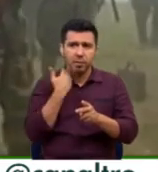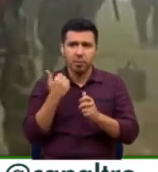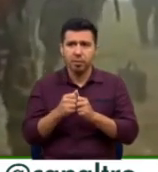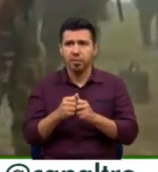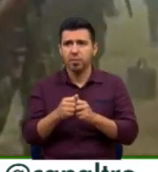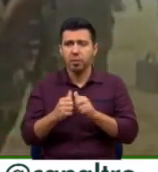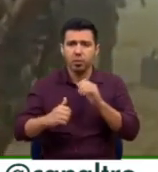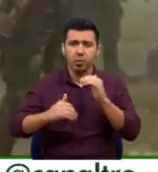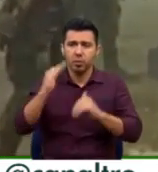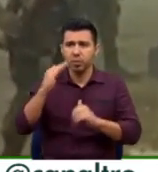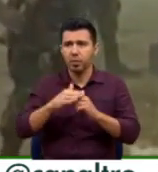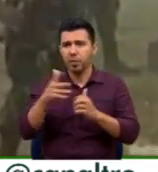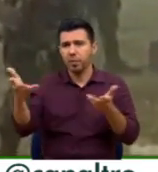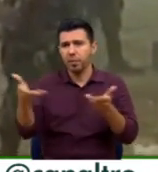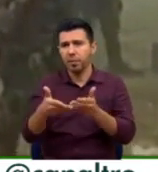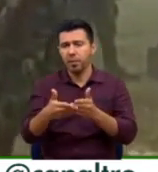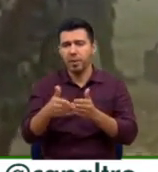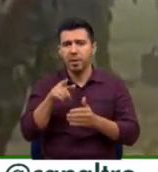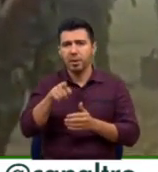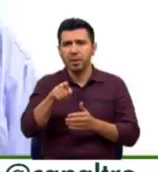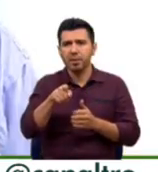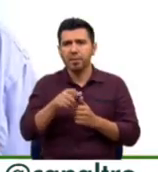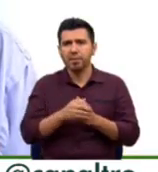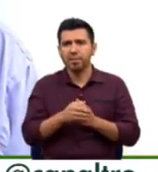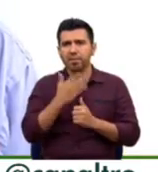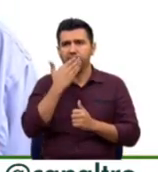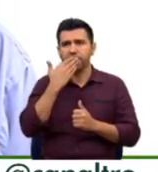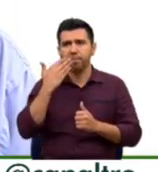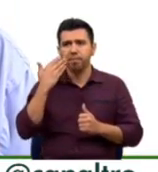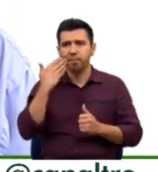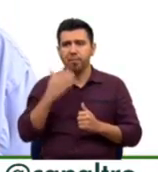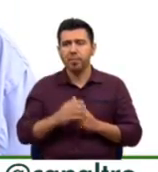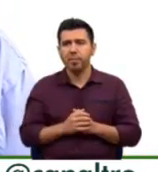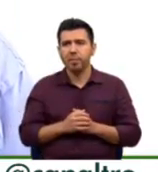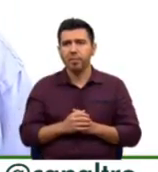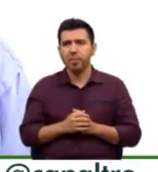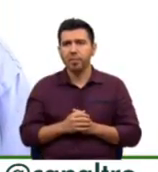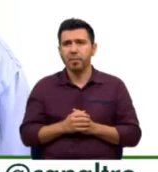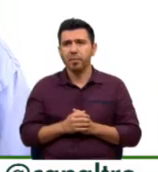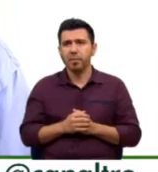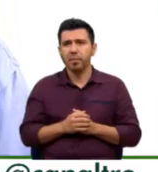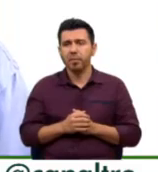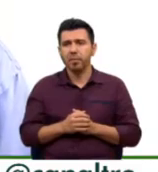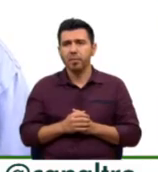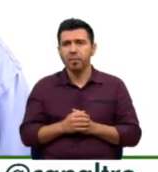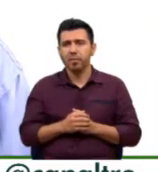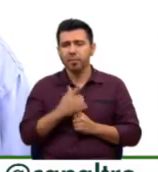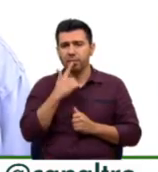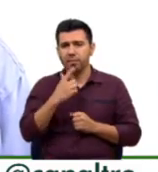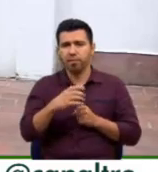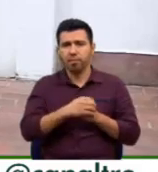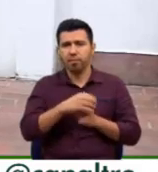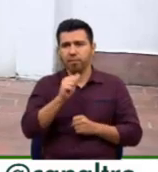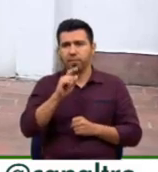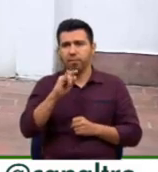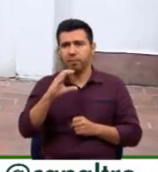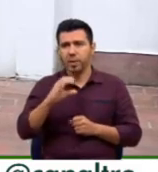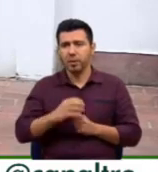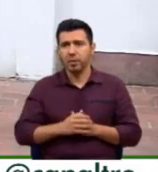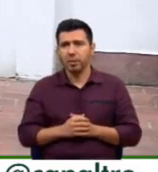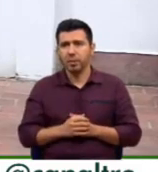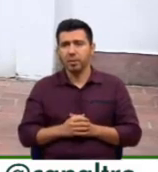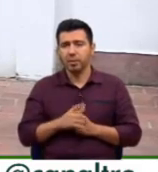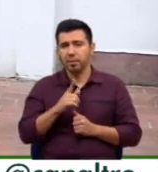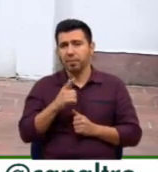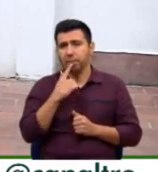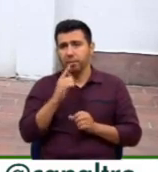y superar en definitiva los rezagos aún vigentes de expresiones del paramilitarismo.